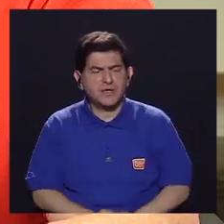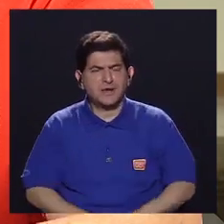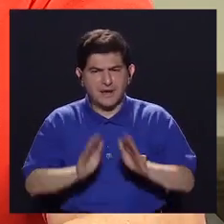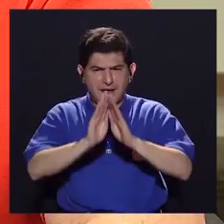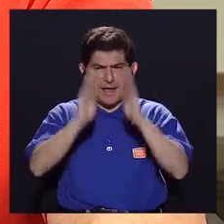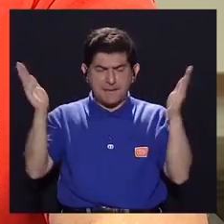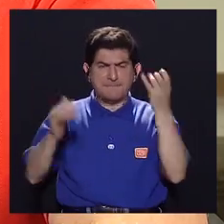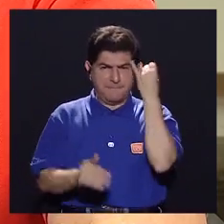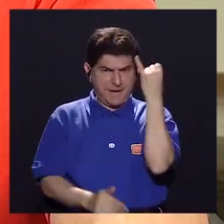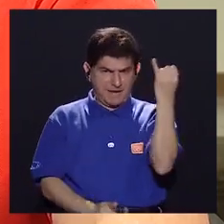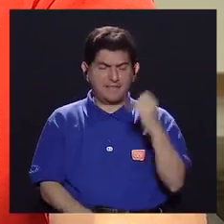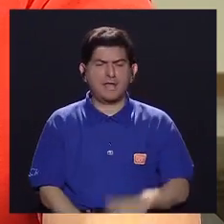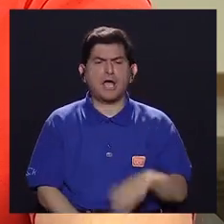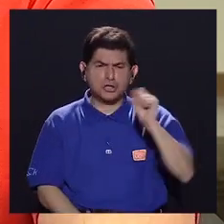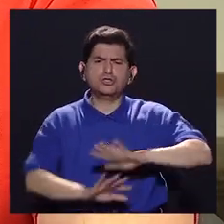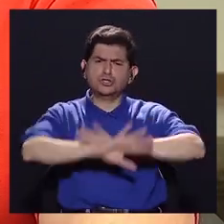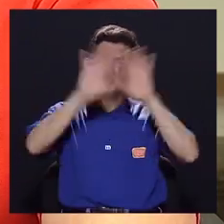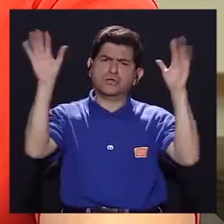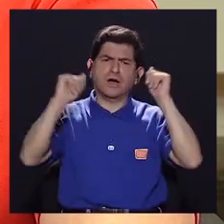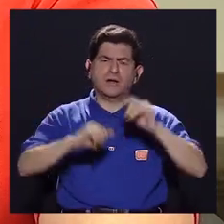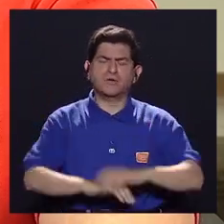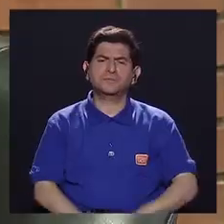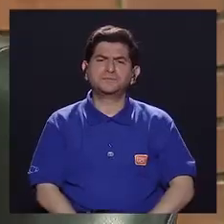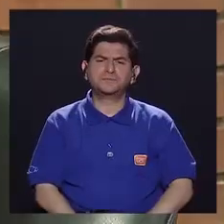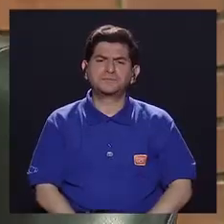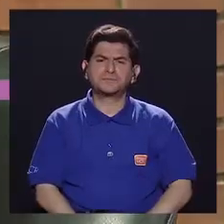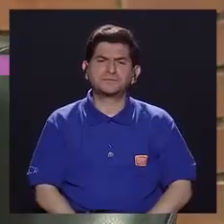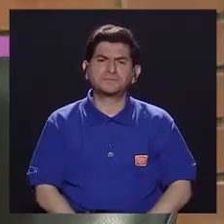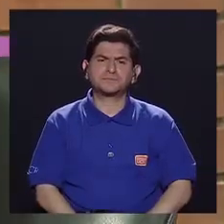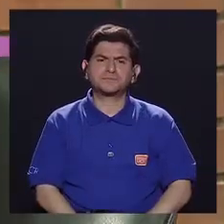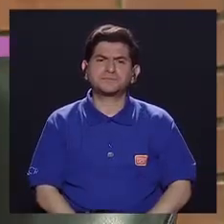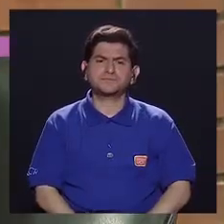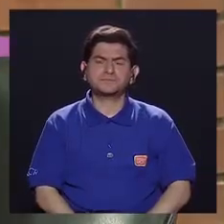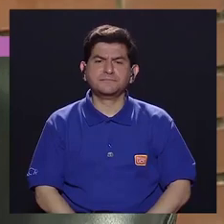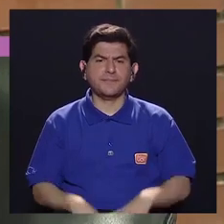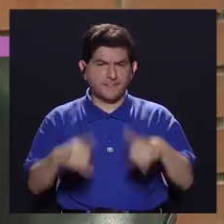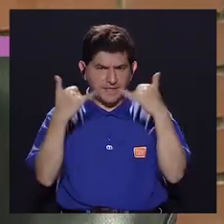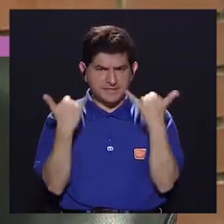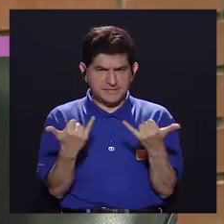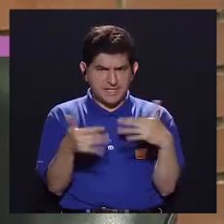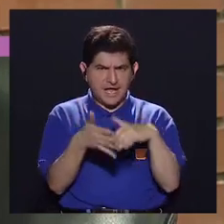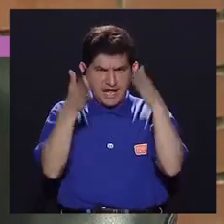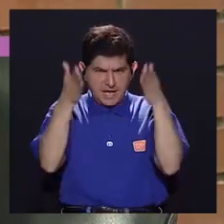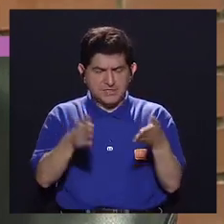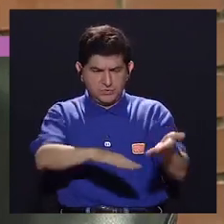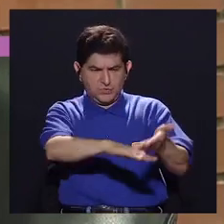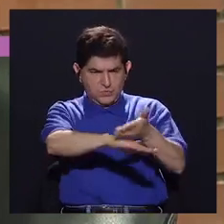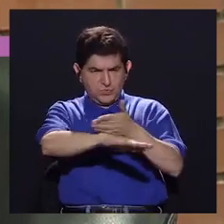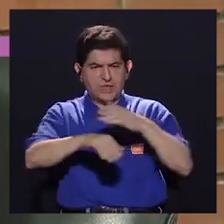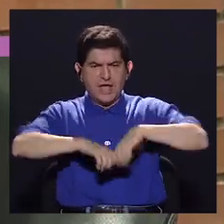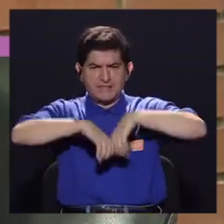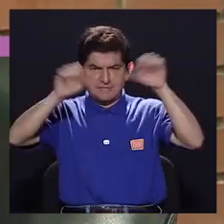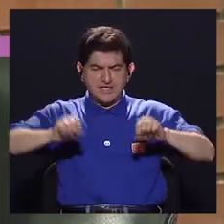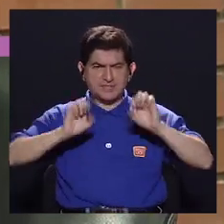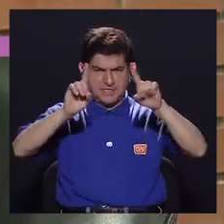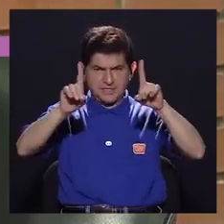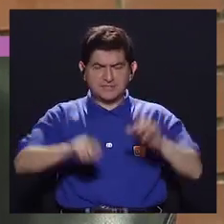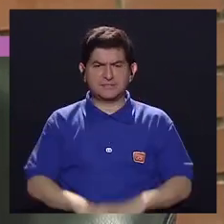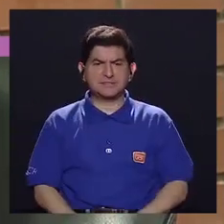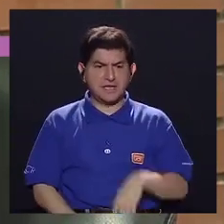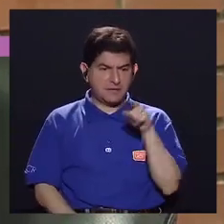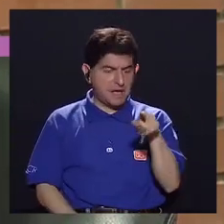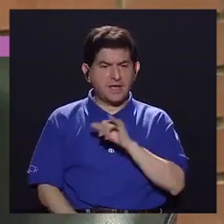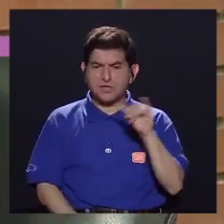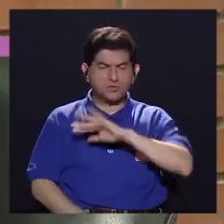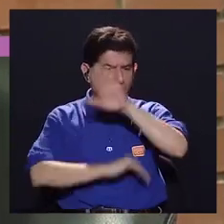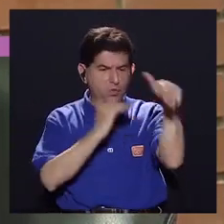si pudiéramos ampliar ese concepto. Claro que sí, Saúl. Mira, cuando ya los estudiantes van avanzando en